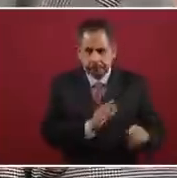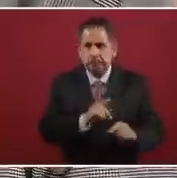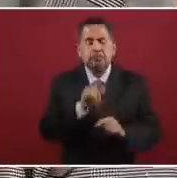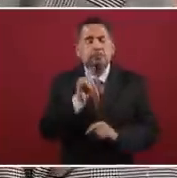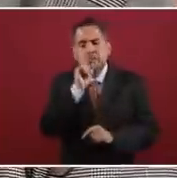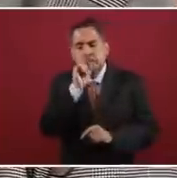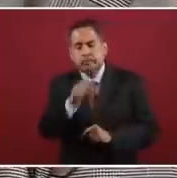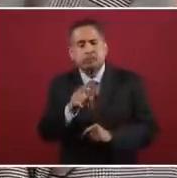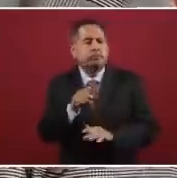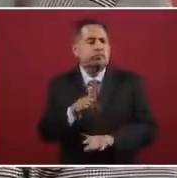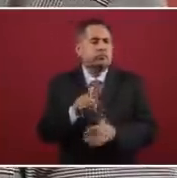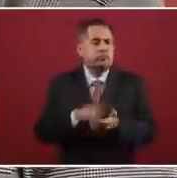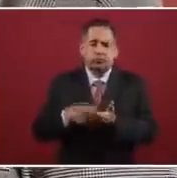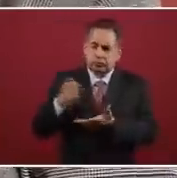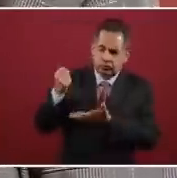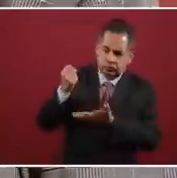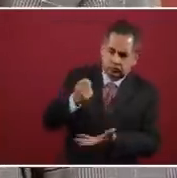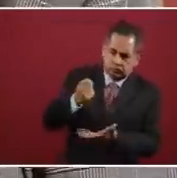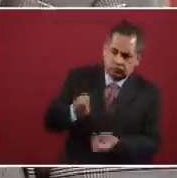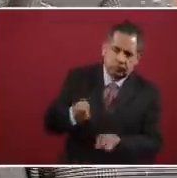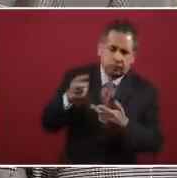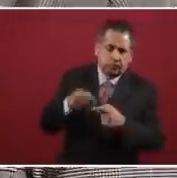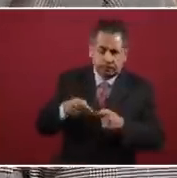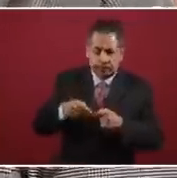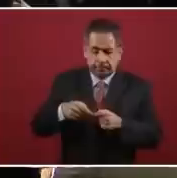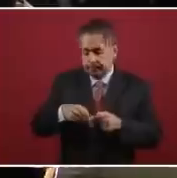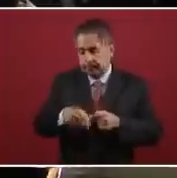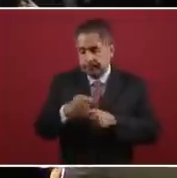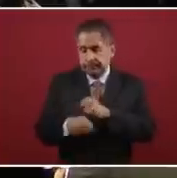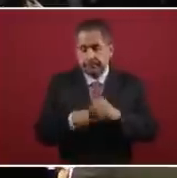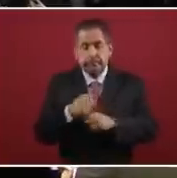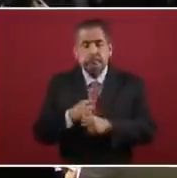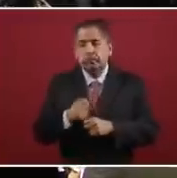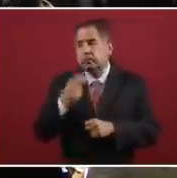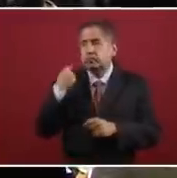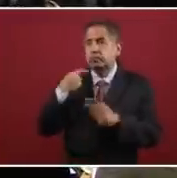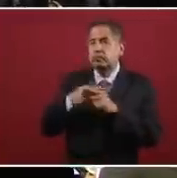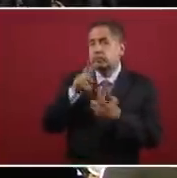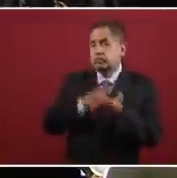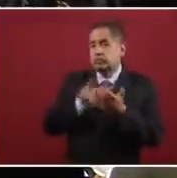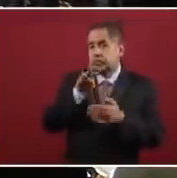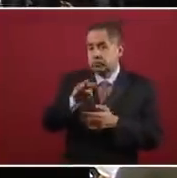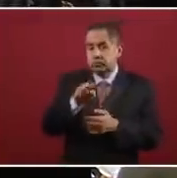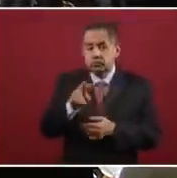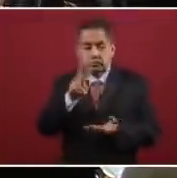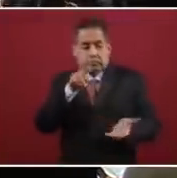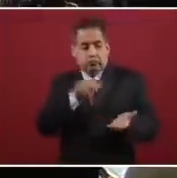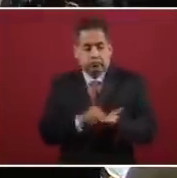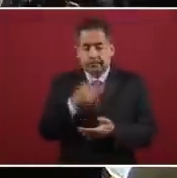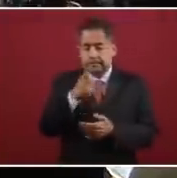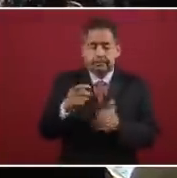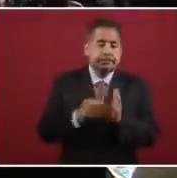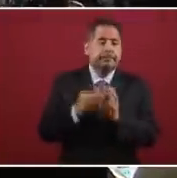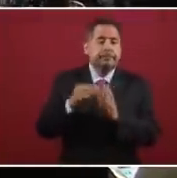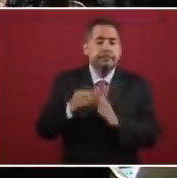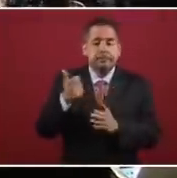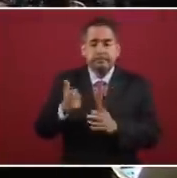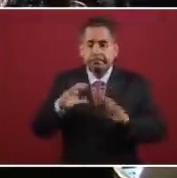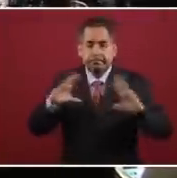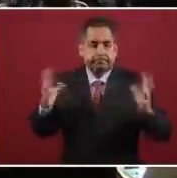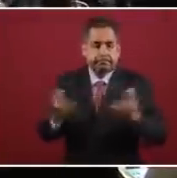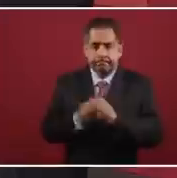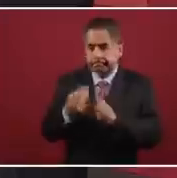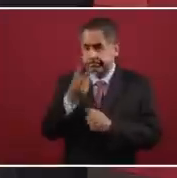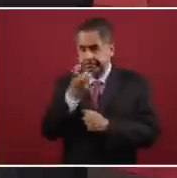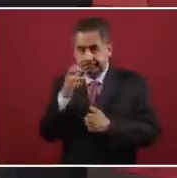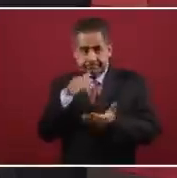en términos del presupuesto, para este año se han utilizado 2.100 millones de pesos en los